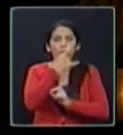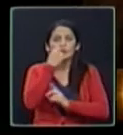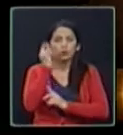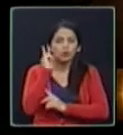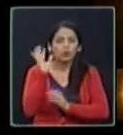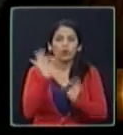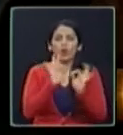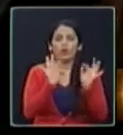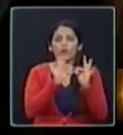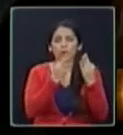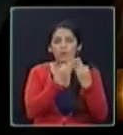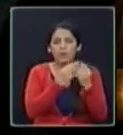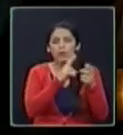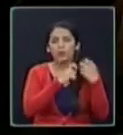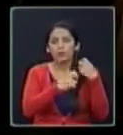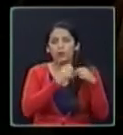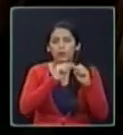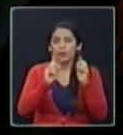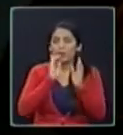intrafamiliar y ese tipo de cosas.